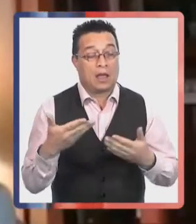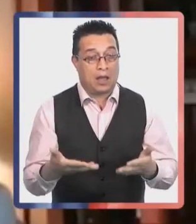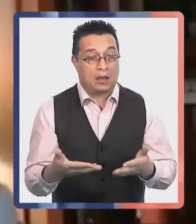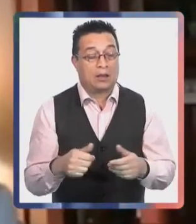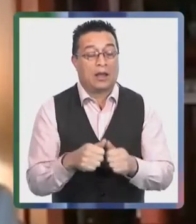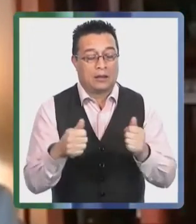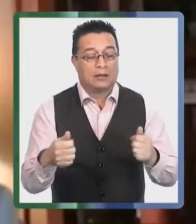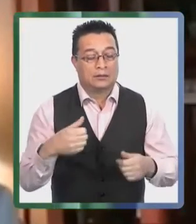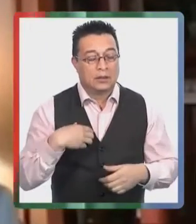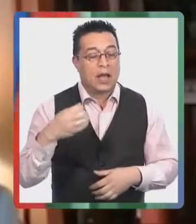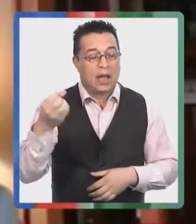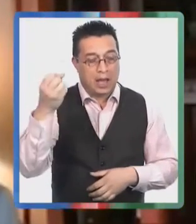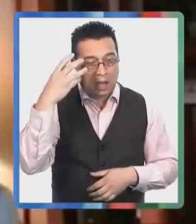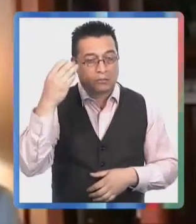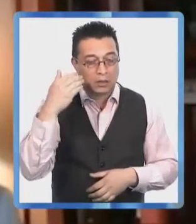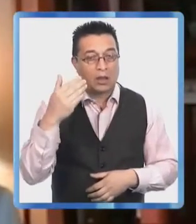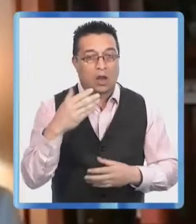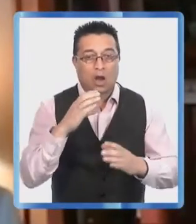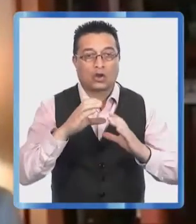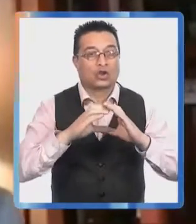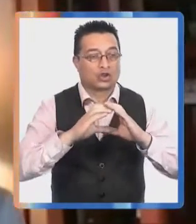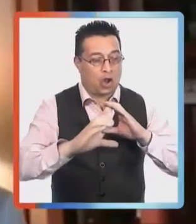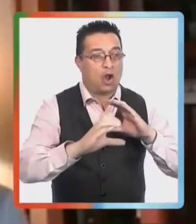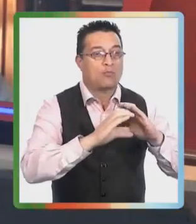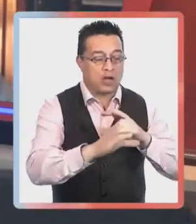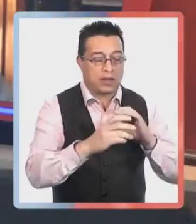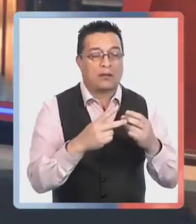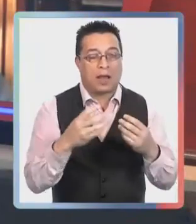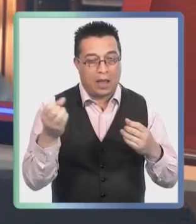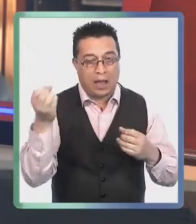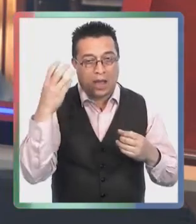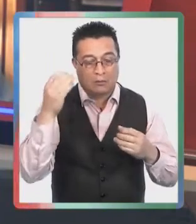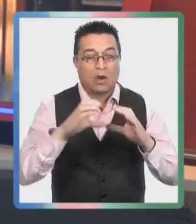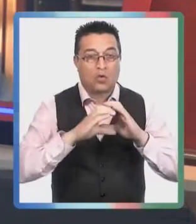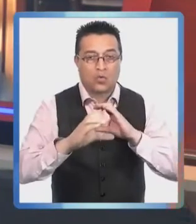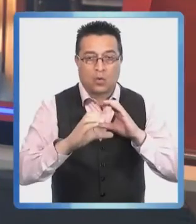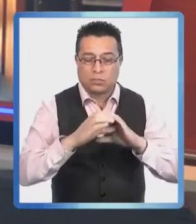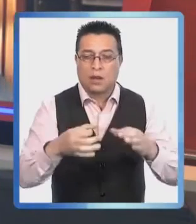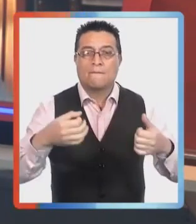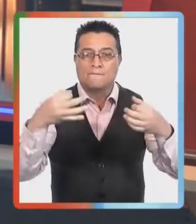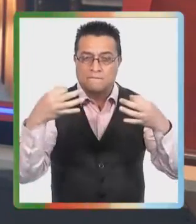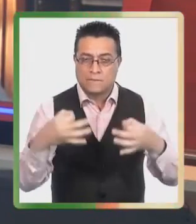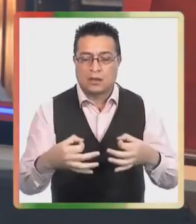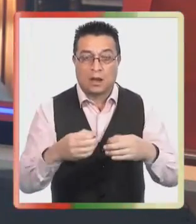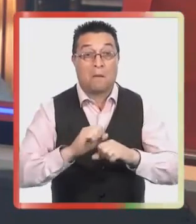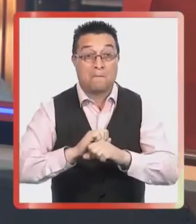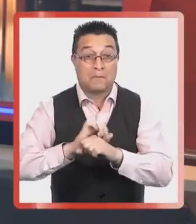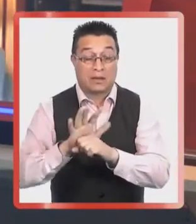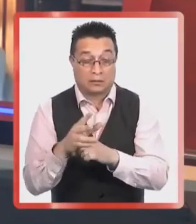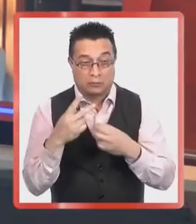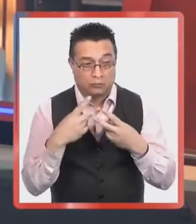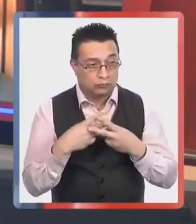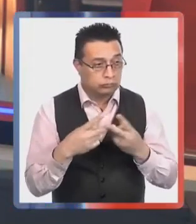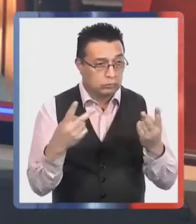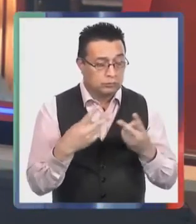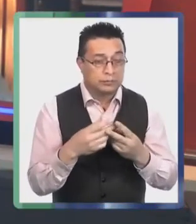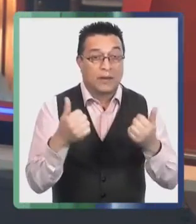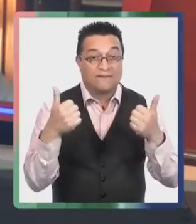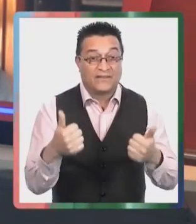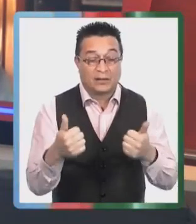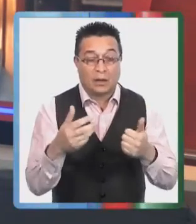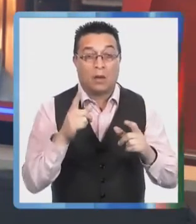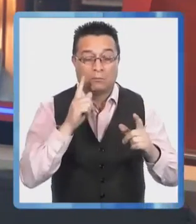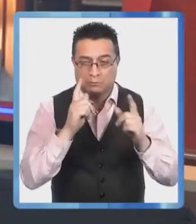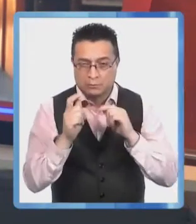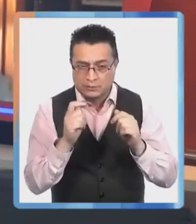además, lo que aprendí es que hay que aprender a comunicar. Creo que es comunicar bien en pandemia, comunicar